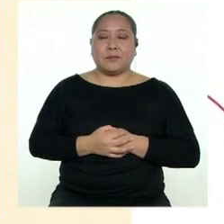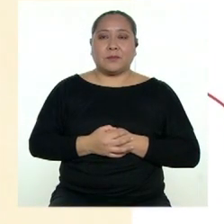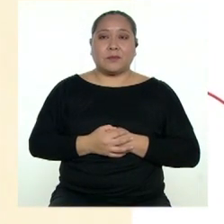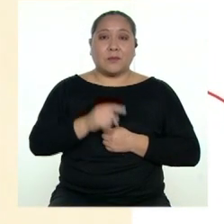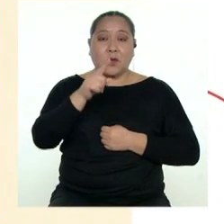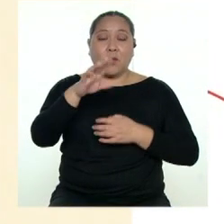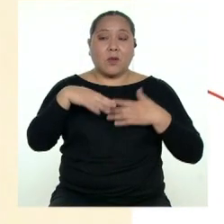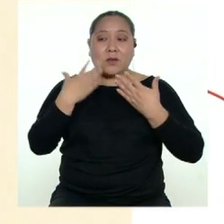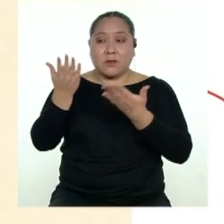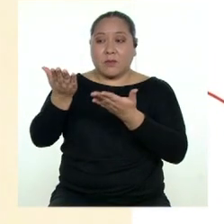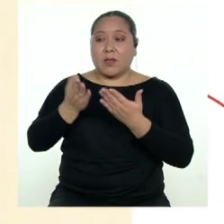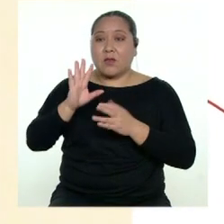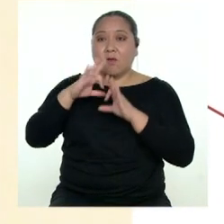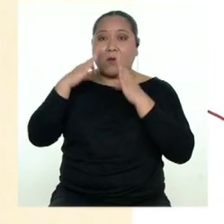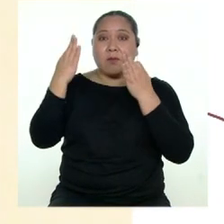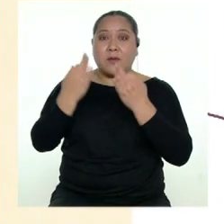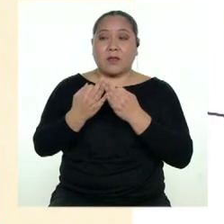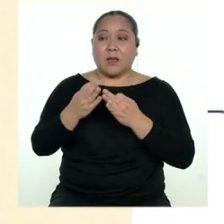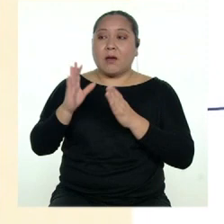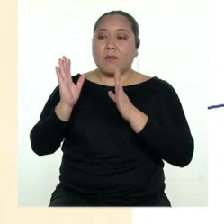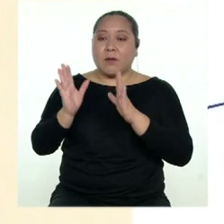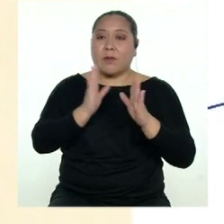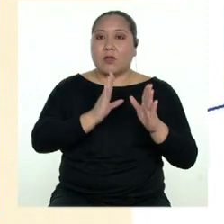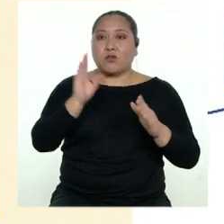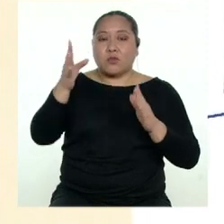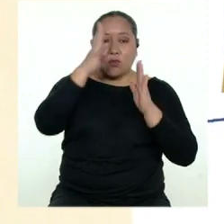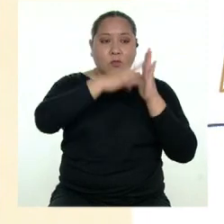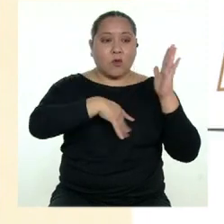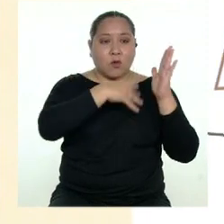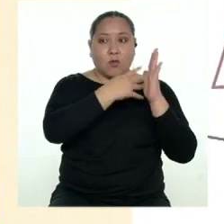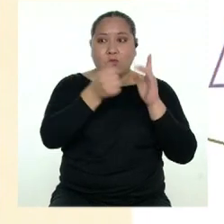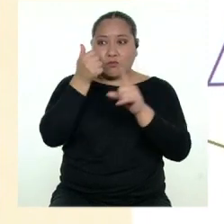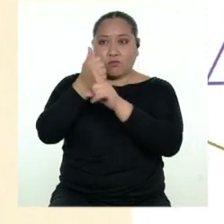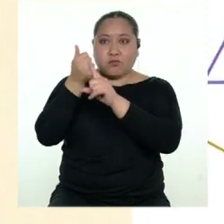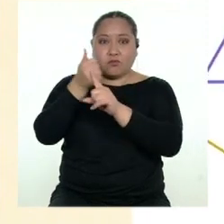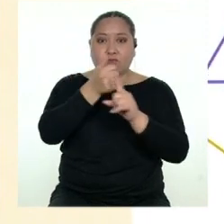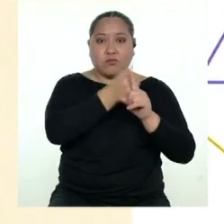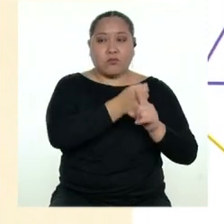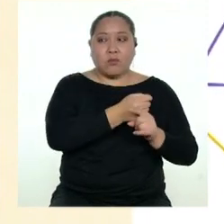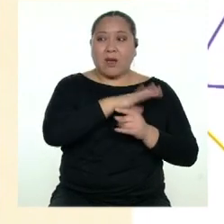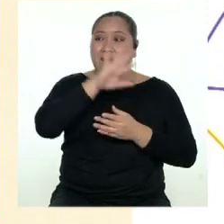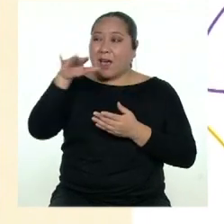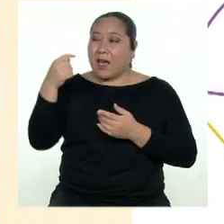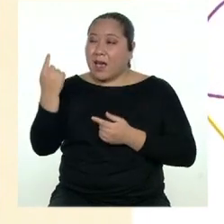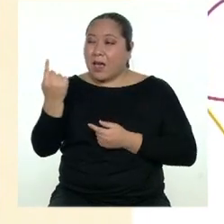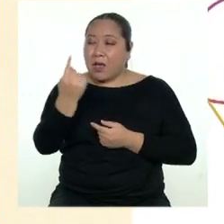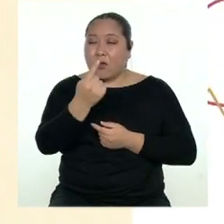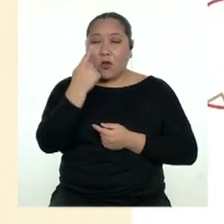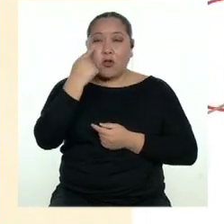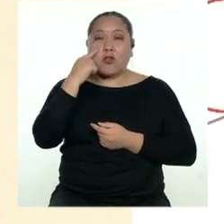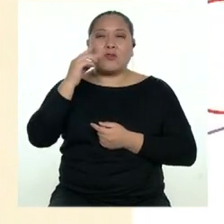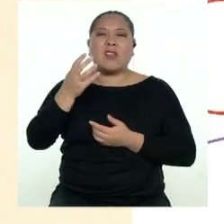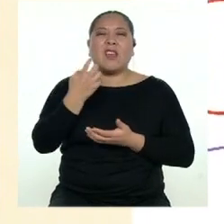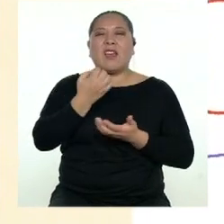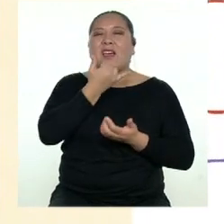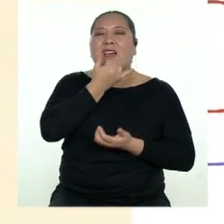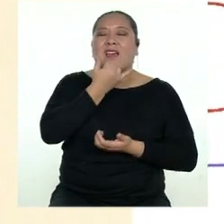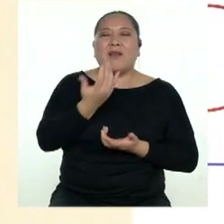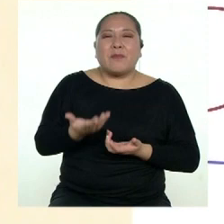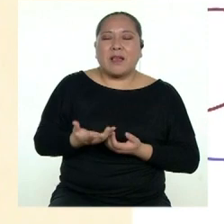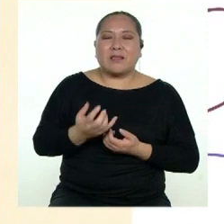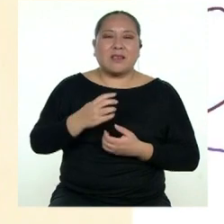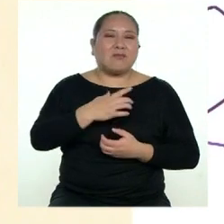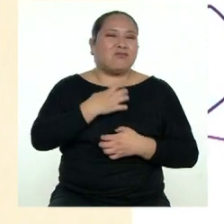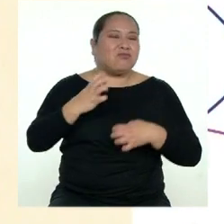Puedes invitar a tus familiares a realizar sus propios cuadros. De esta manera, todos podrán conocer las situaciones que les molestan y cómo se sienten